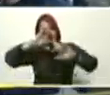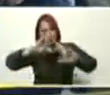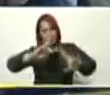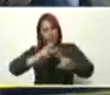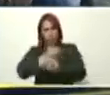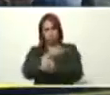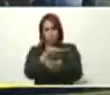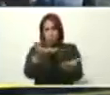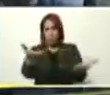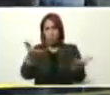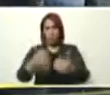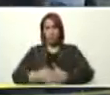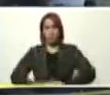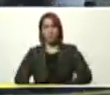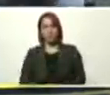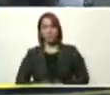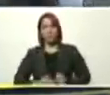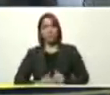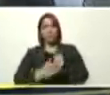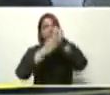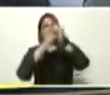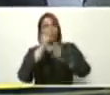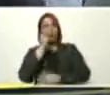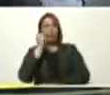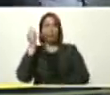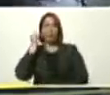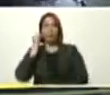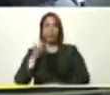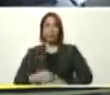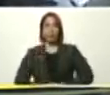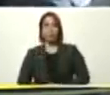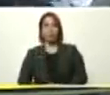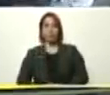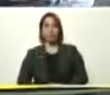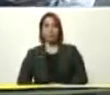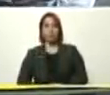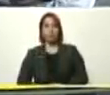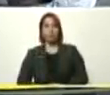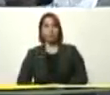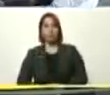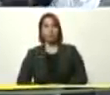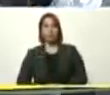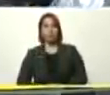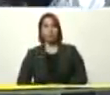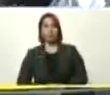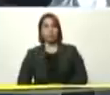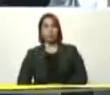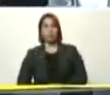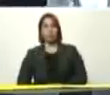ustedes, líderes y lideresas.